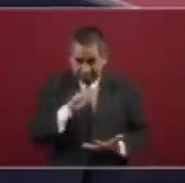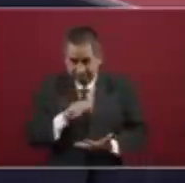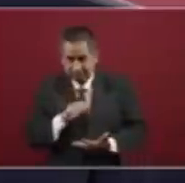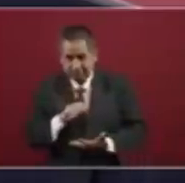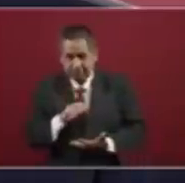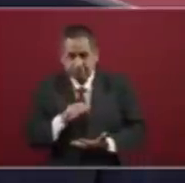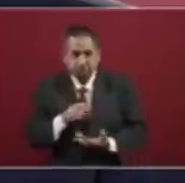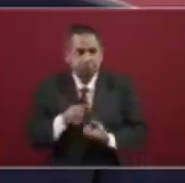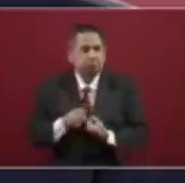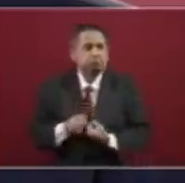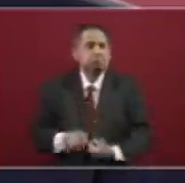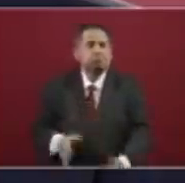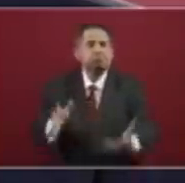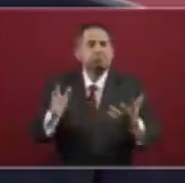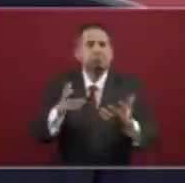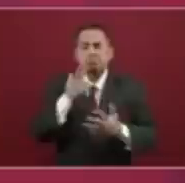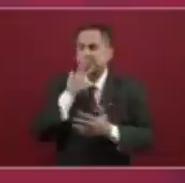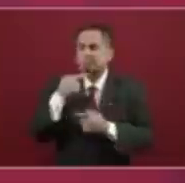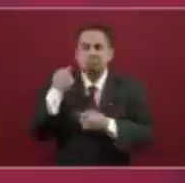se echa a perder